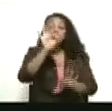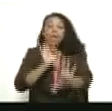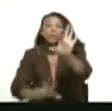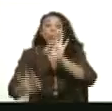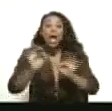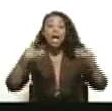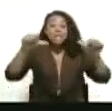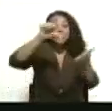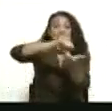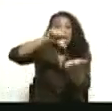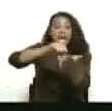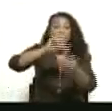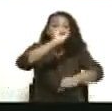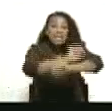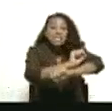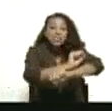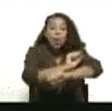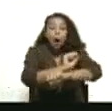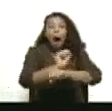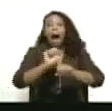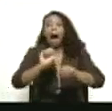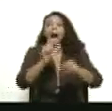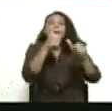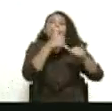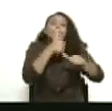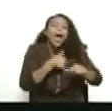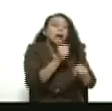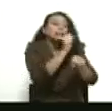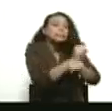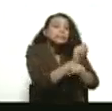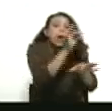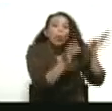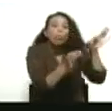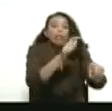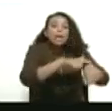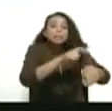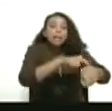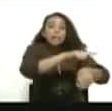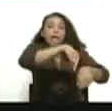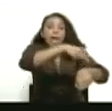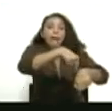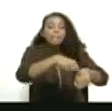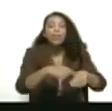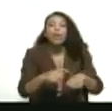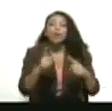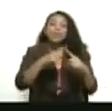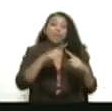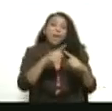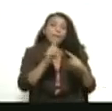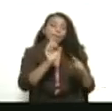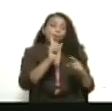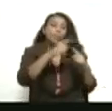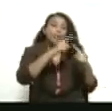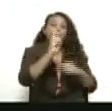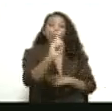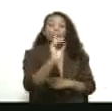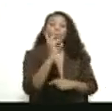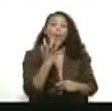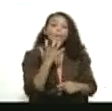seleccionemos los centros de detención preventivos que tenemos en casa de justicia tipo 1, que allí